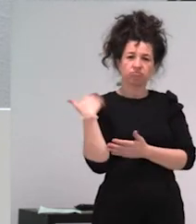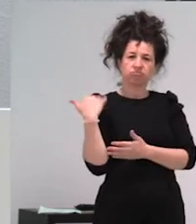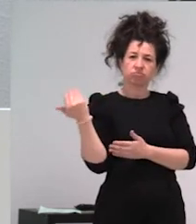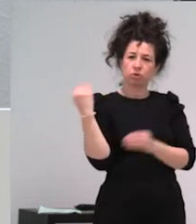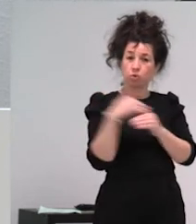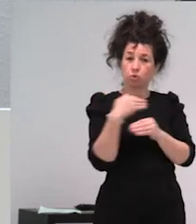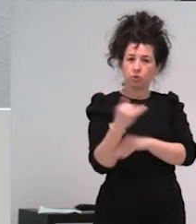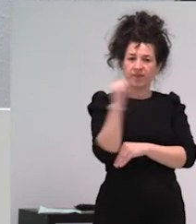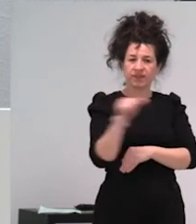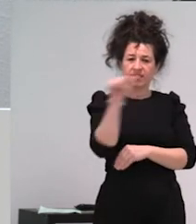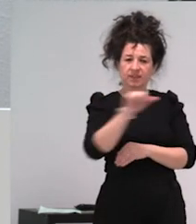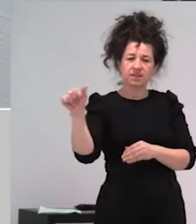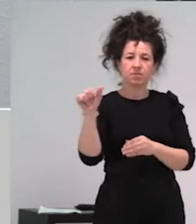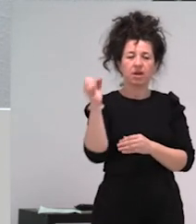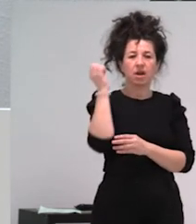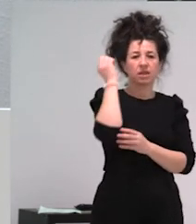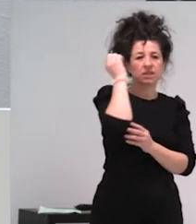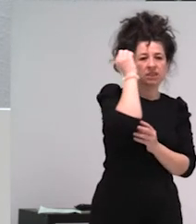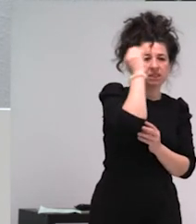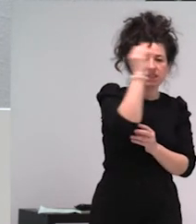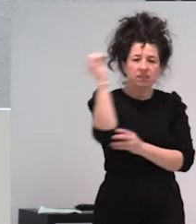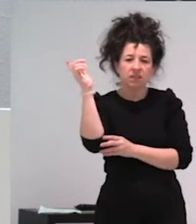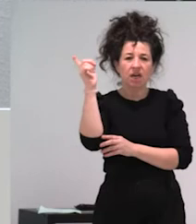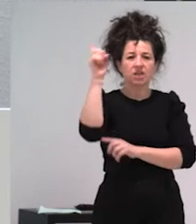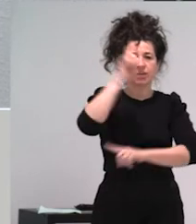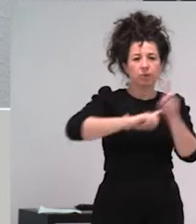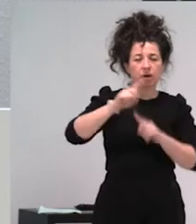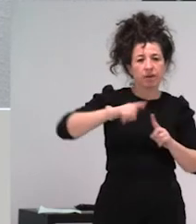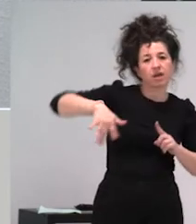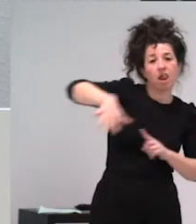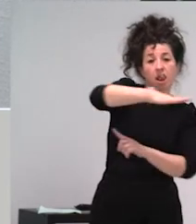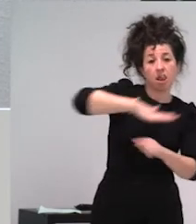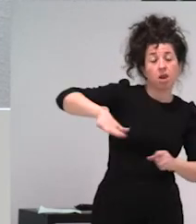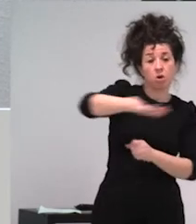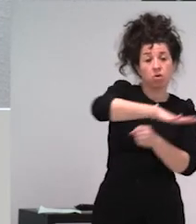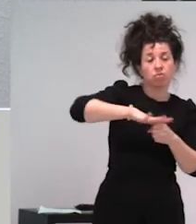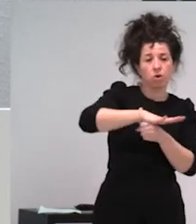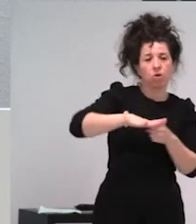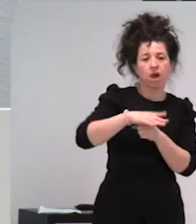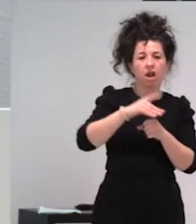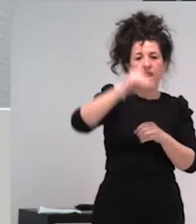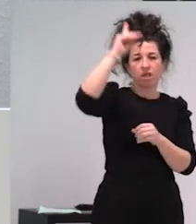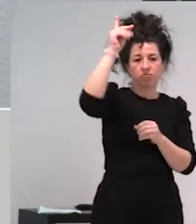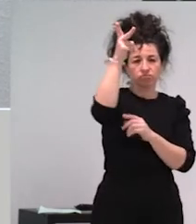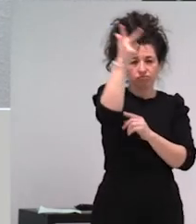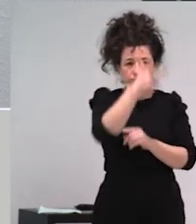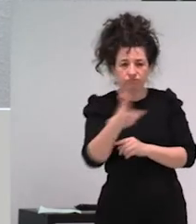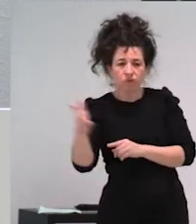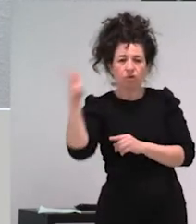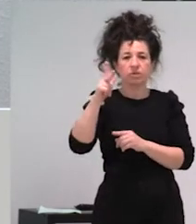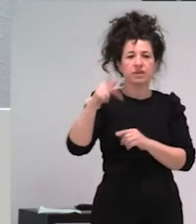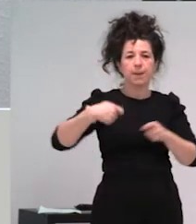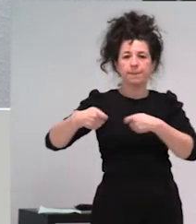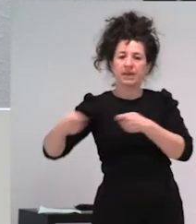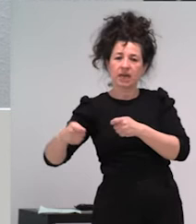octubre con charlas de problemáticas locales, presentación de documentales, un mercadillo de artesanía